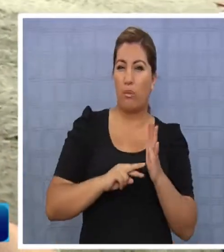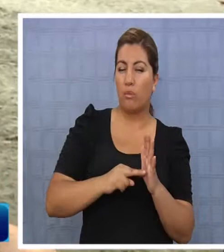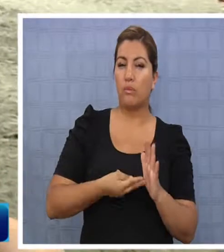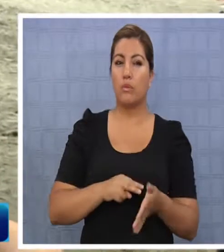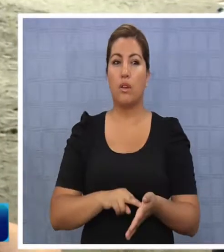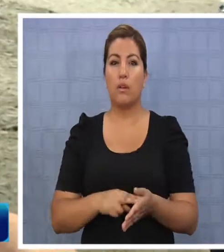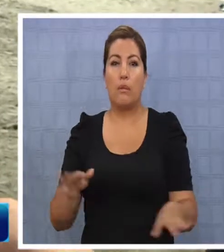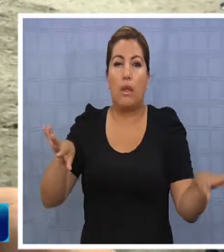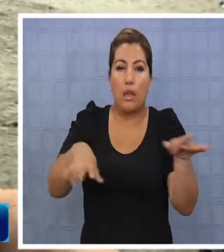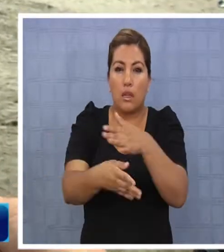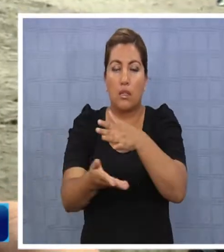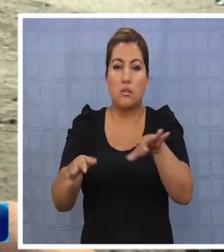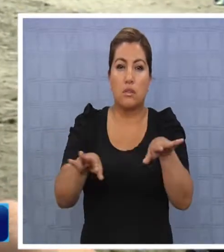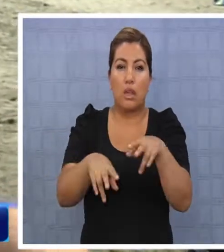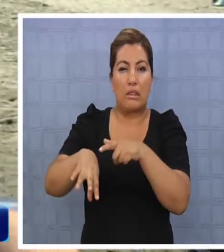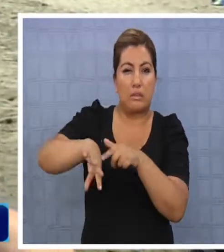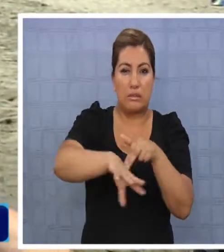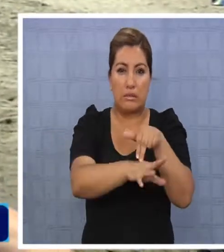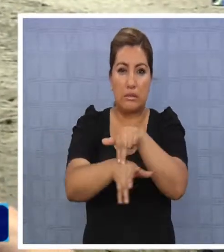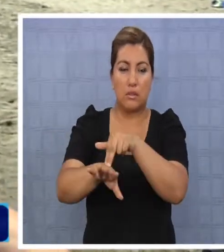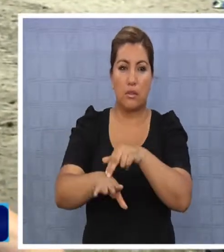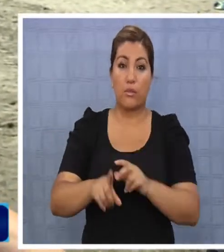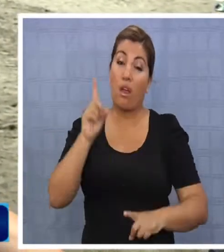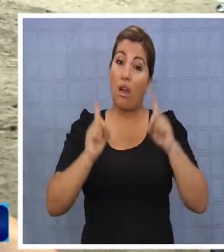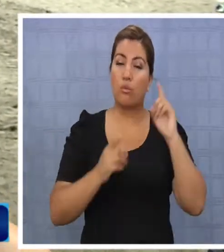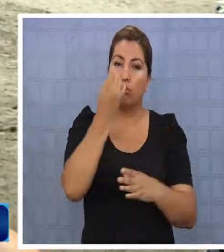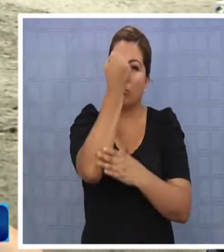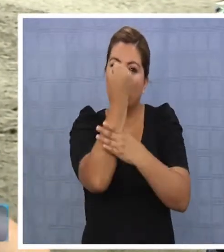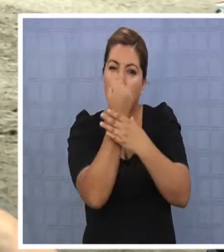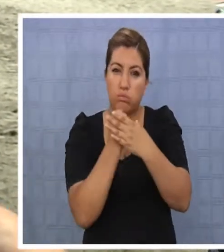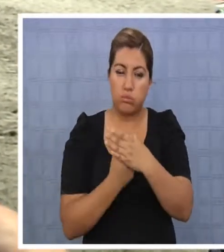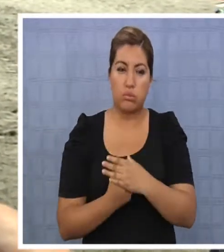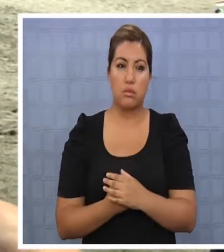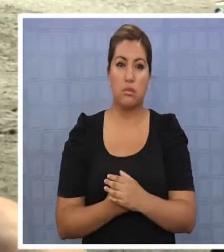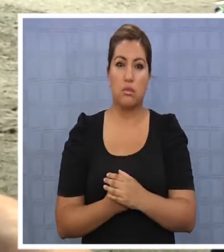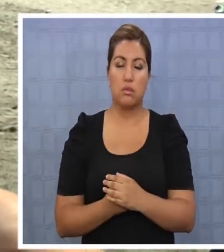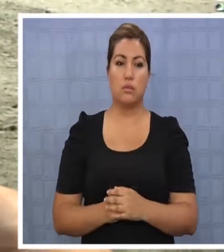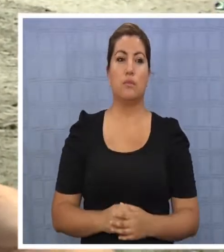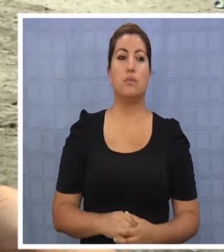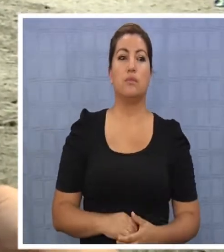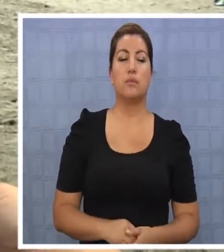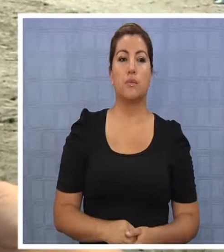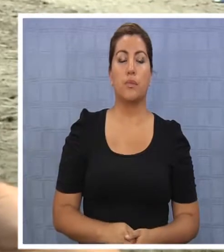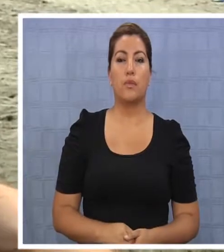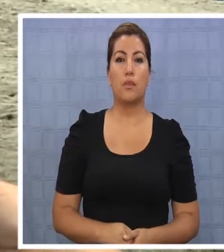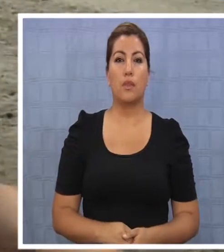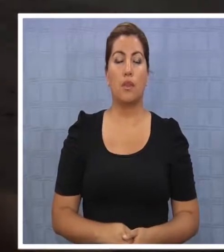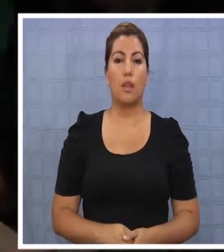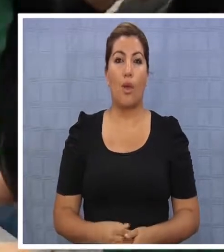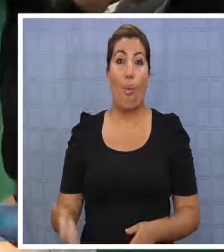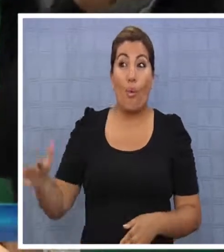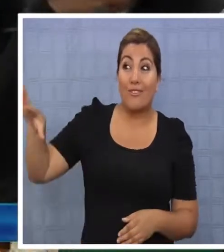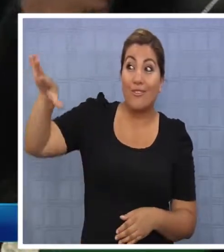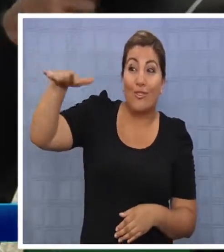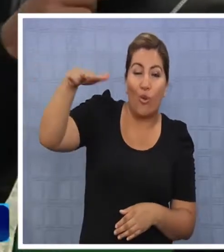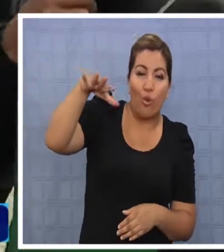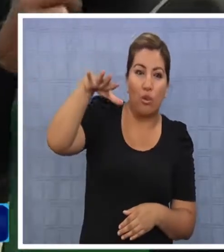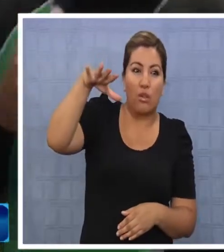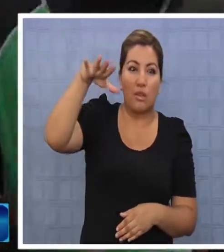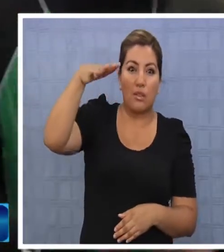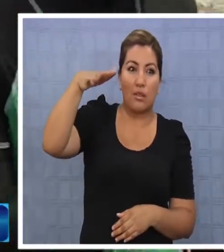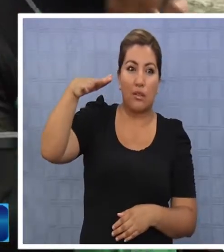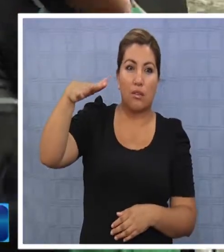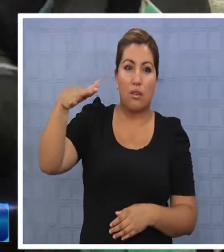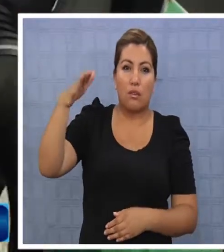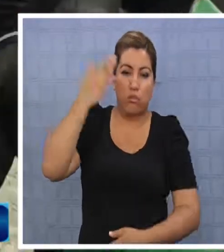accidente sobre el mar, porque personas se pueden ahogar cuando está la marea muy alta. Uno cuando viene una